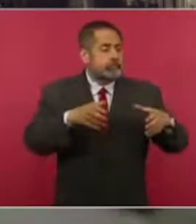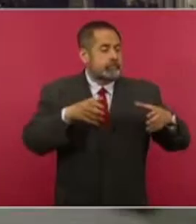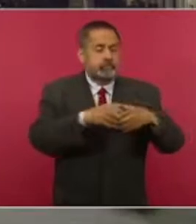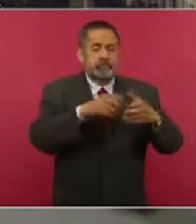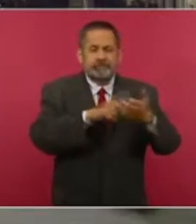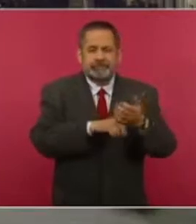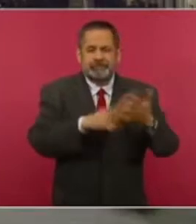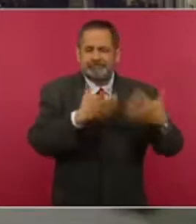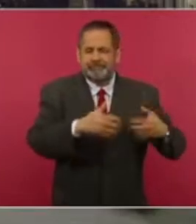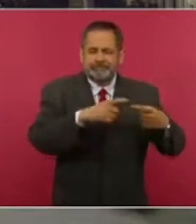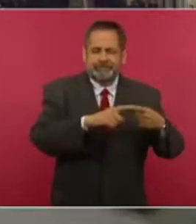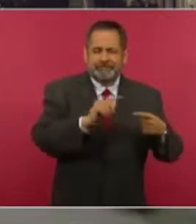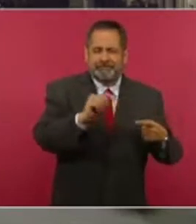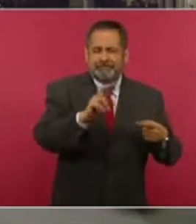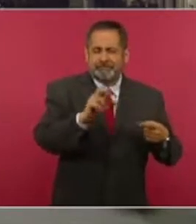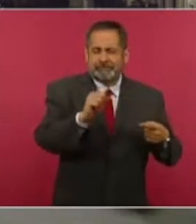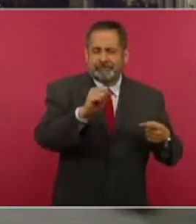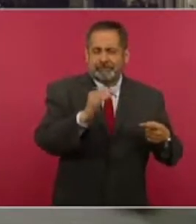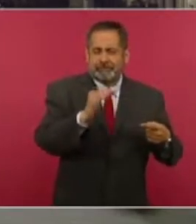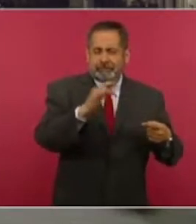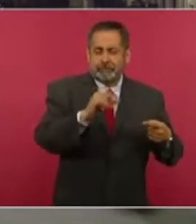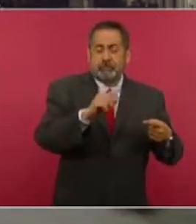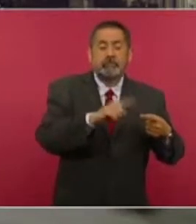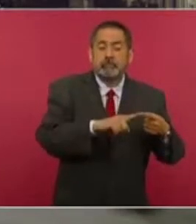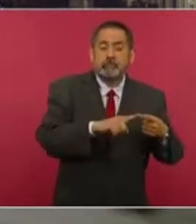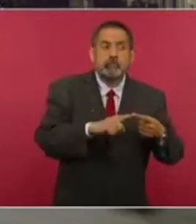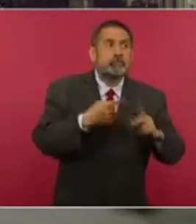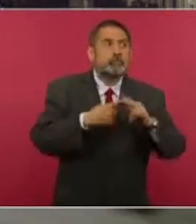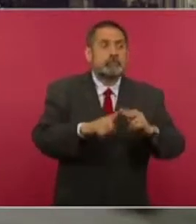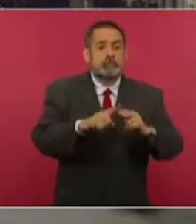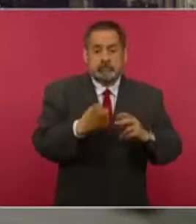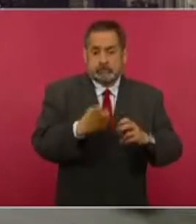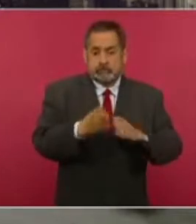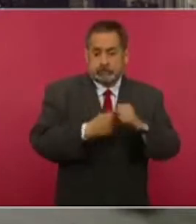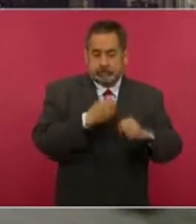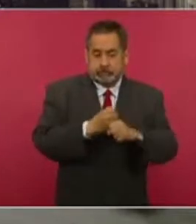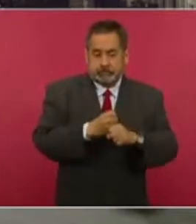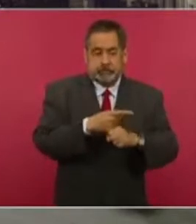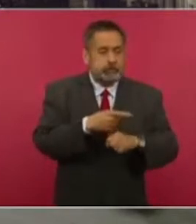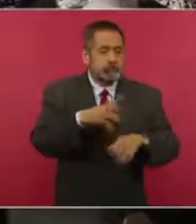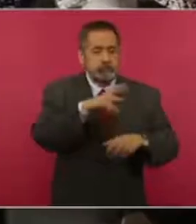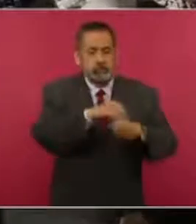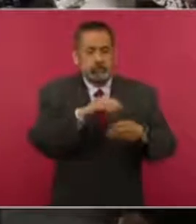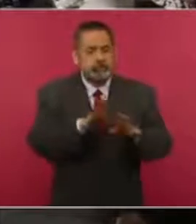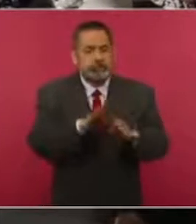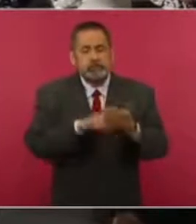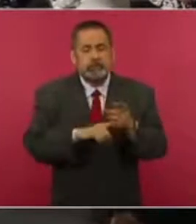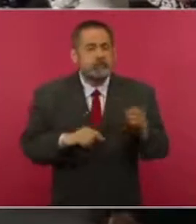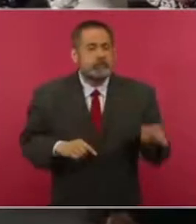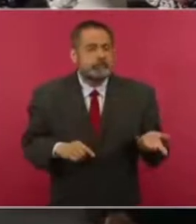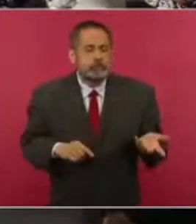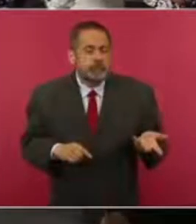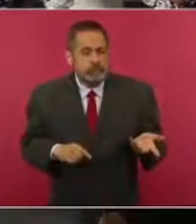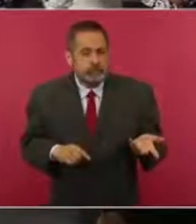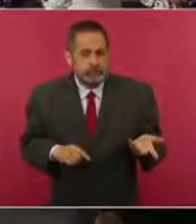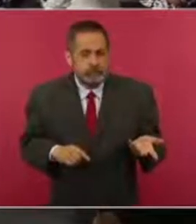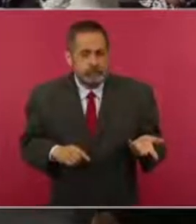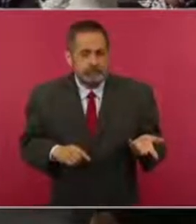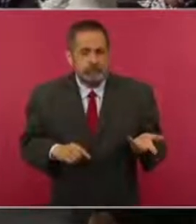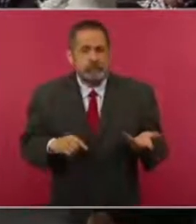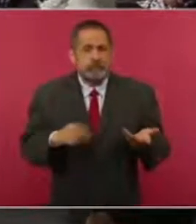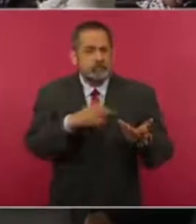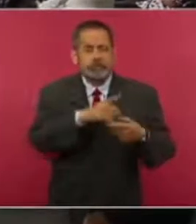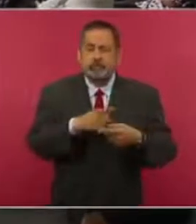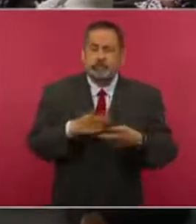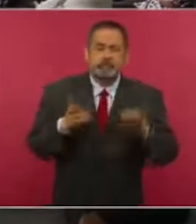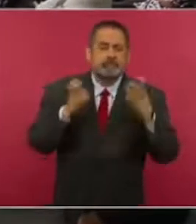Transfigura, que reanudó sus operaciones en enero de este año y que está implicado en la llamada, en el llamado huachicol